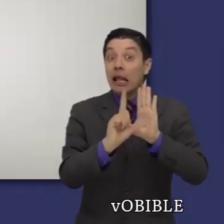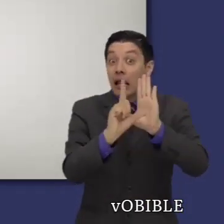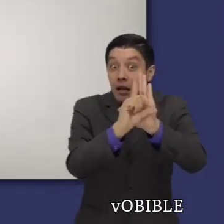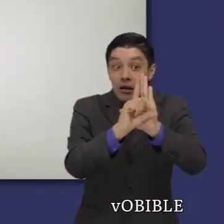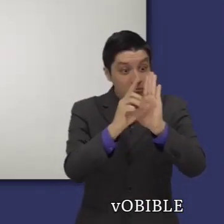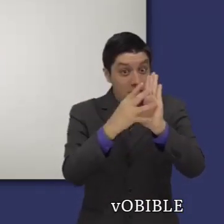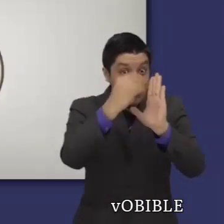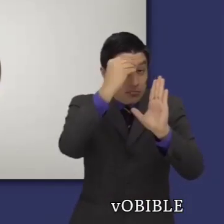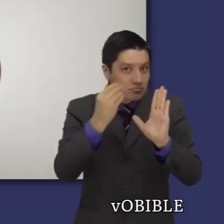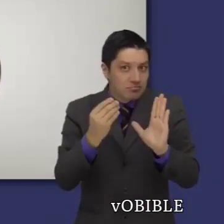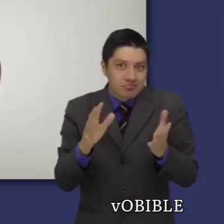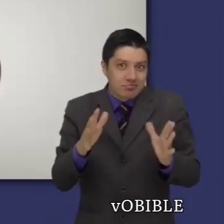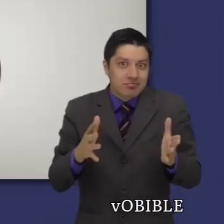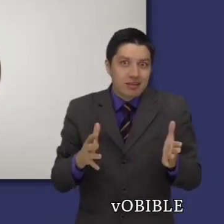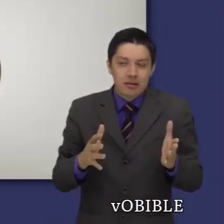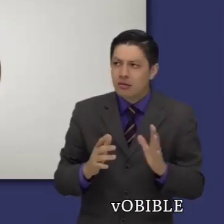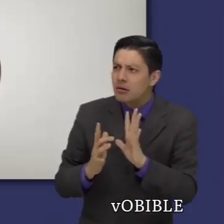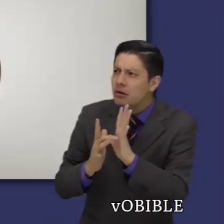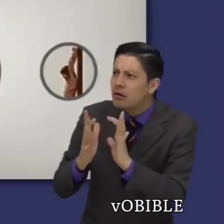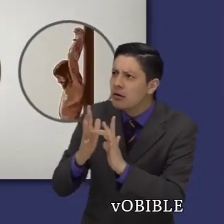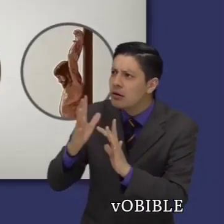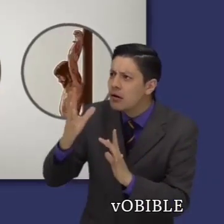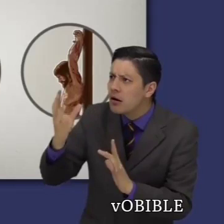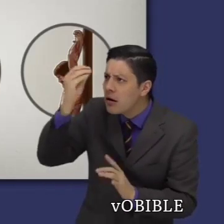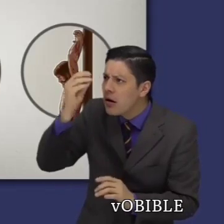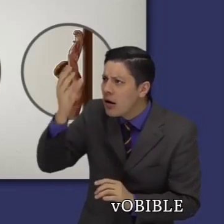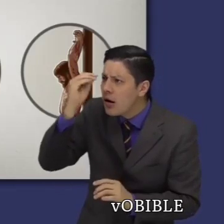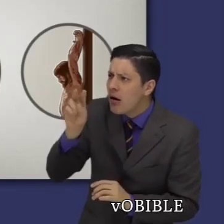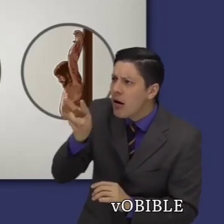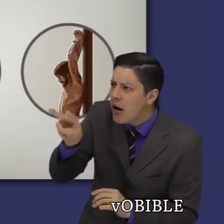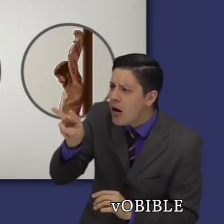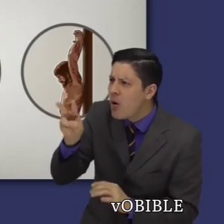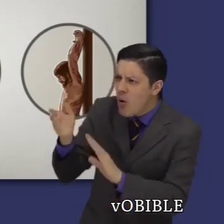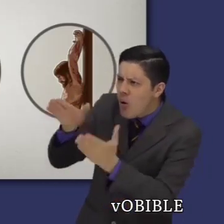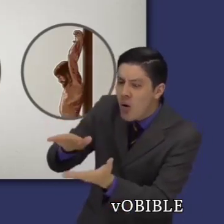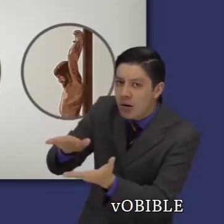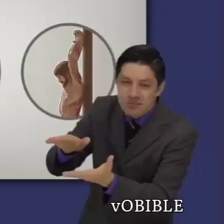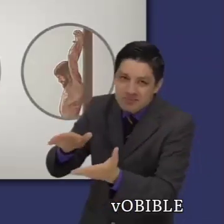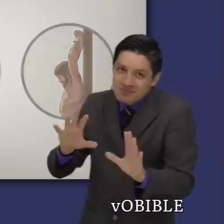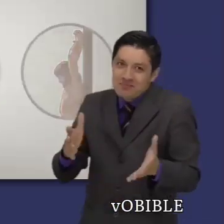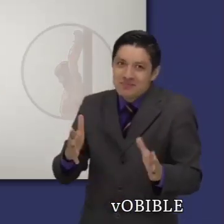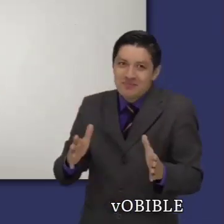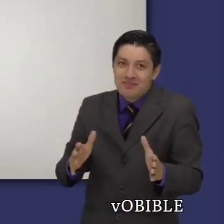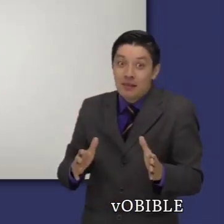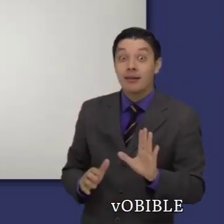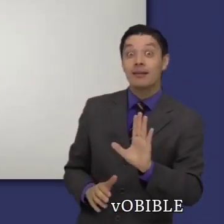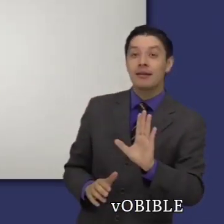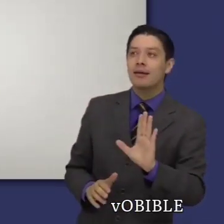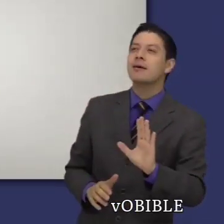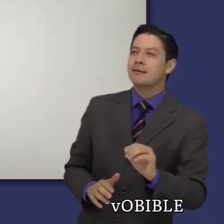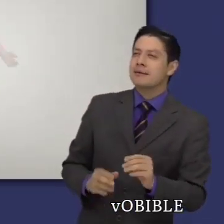Abraham vivió antes de que Jehová le diera la ley a Moisés, y antes de que Jesús diera su vida en sacrificio. Sin